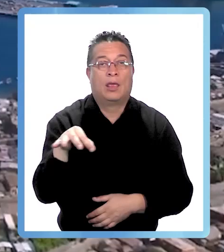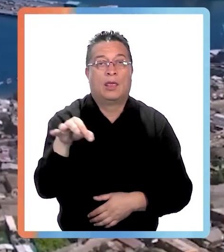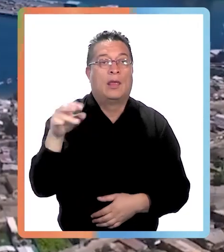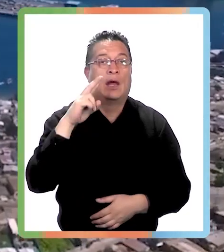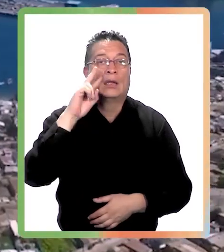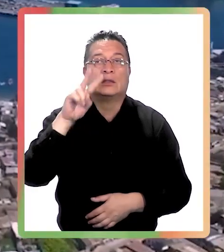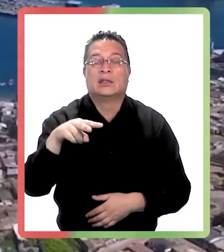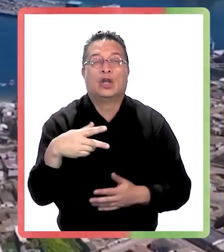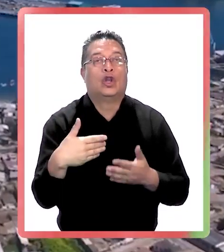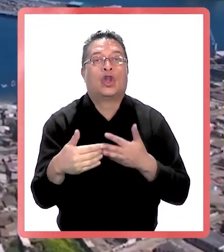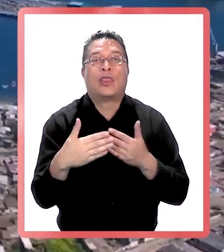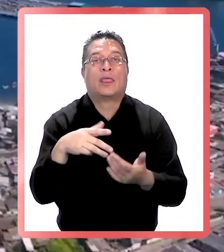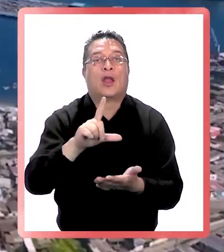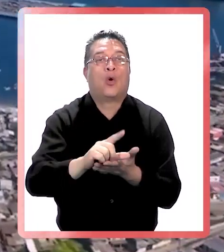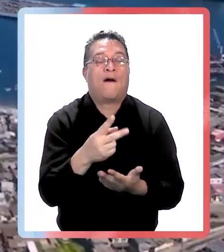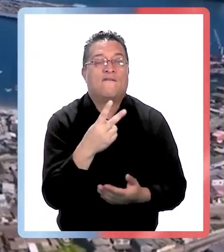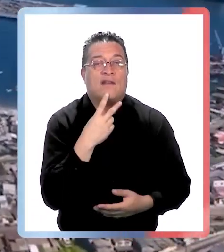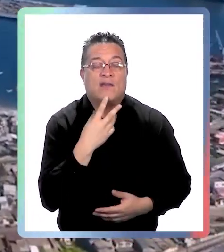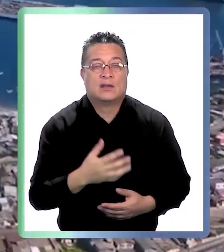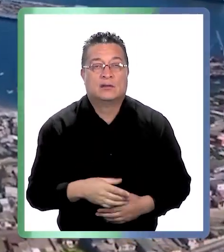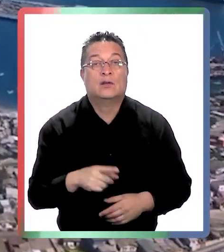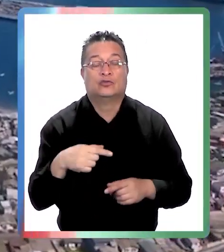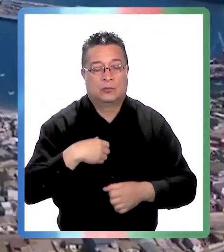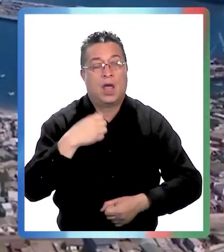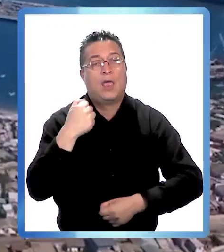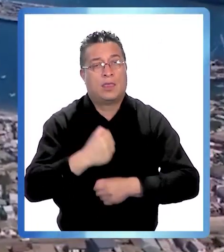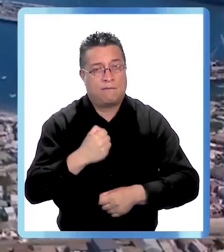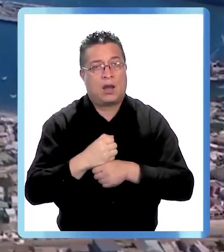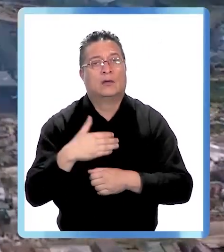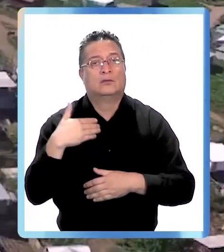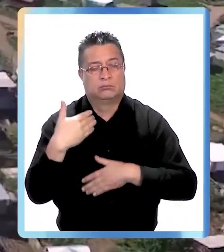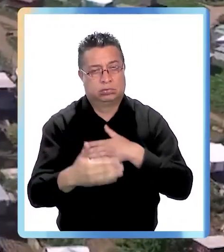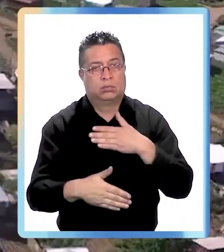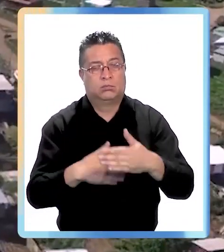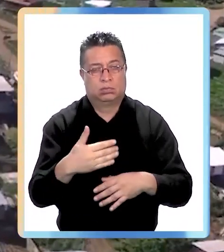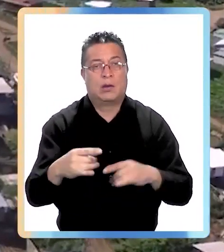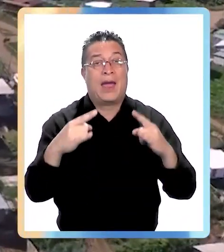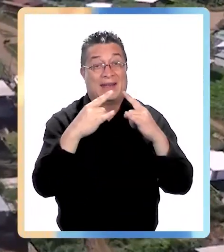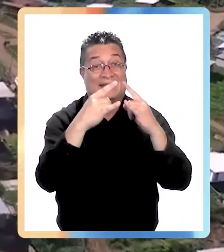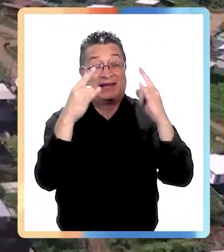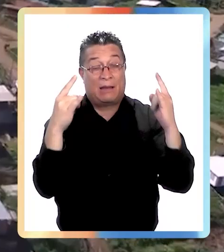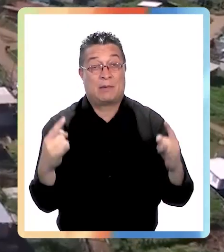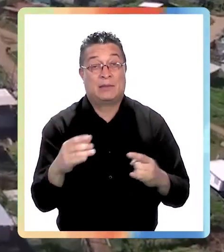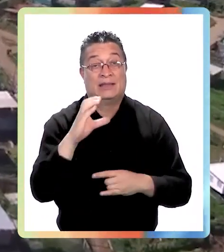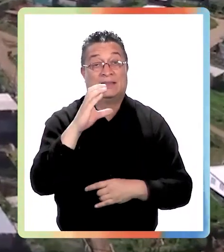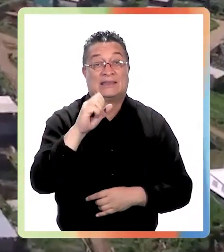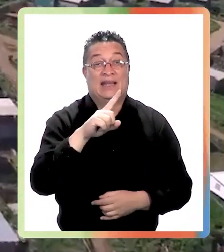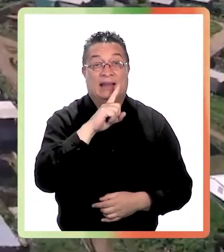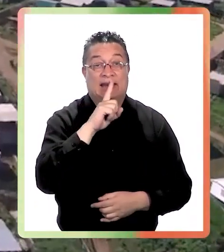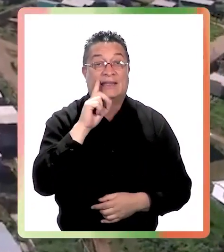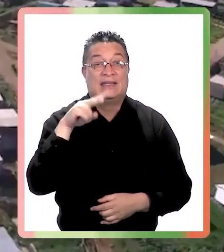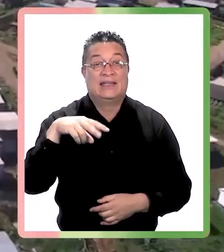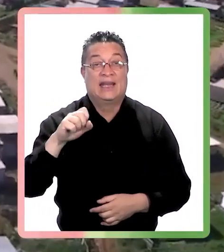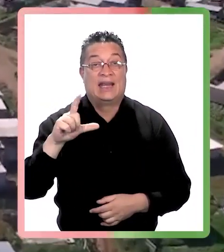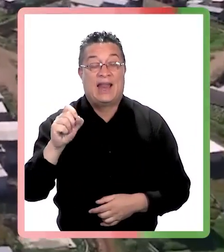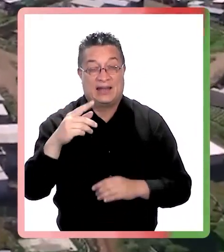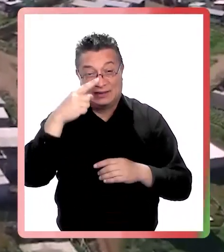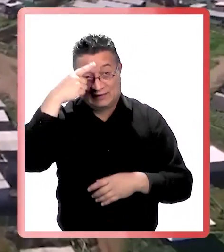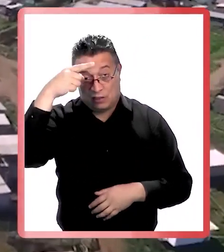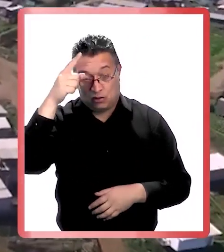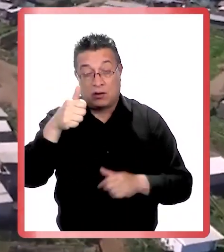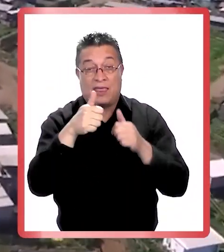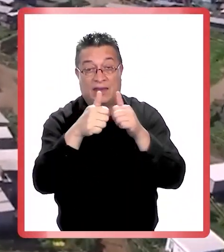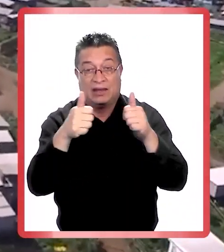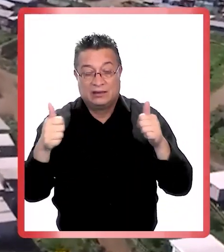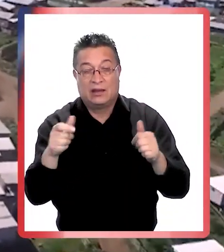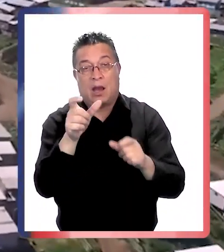quedarán sin lugar para vivir. Estamos trabajando y hemos venido trabajando con el campamento de Centinela en San Antonio, con sus directivas y